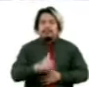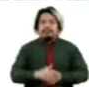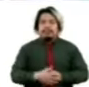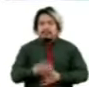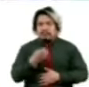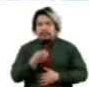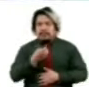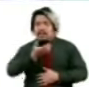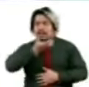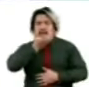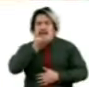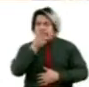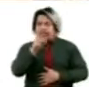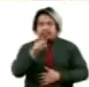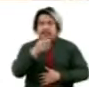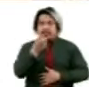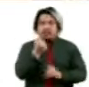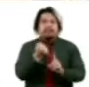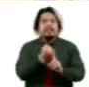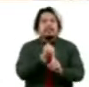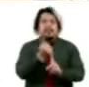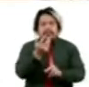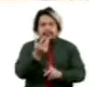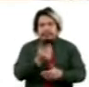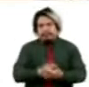Eso no es costumbre, eso es violencia.